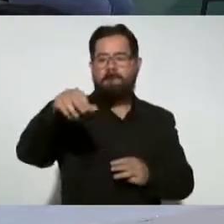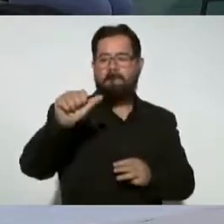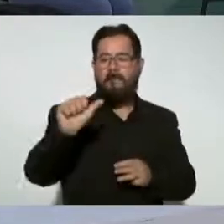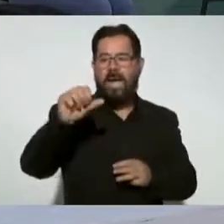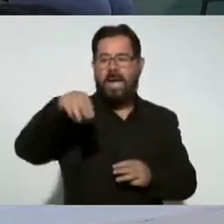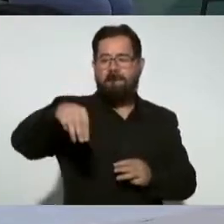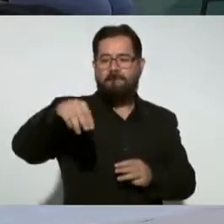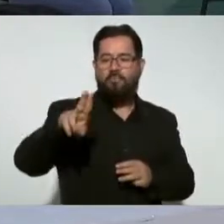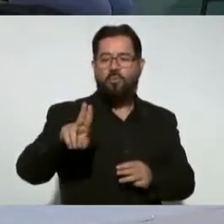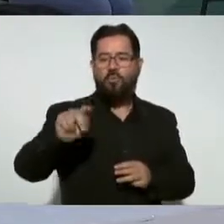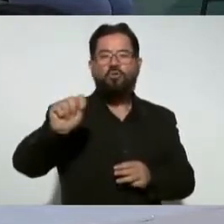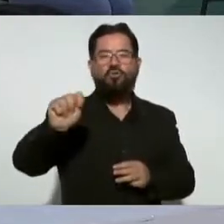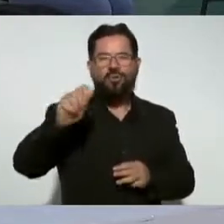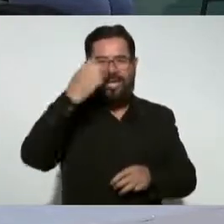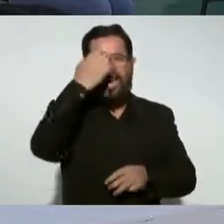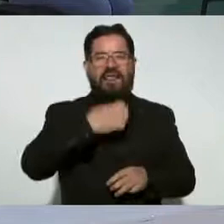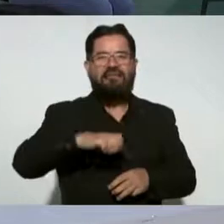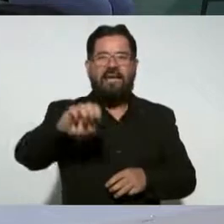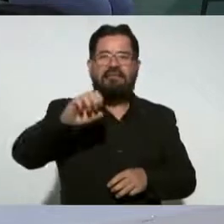han encontrado